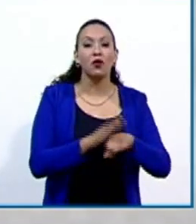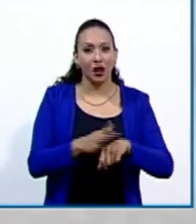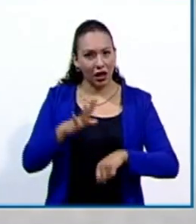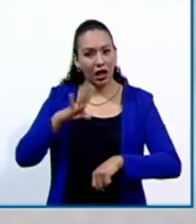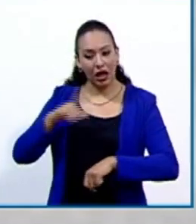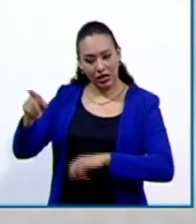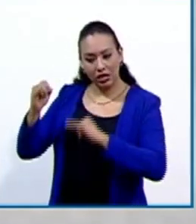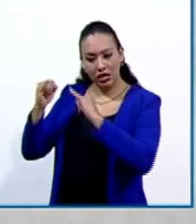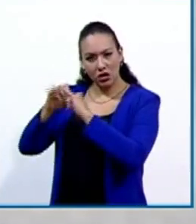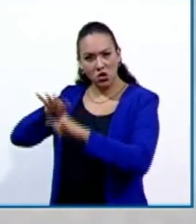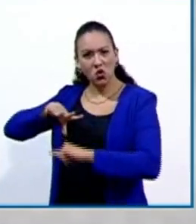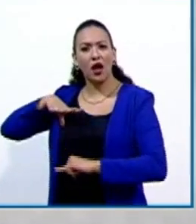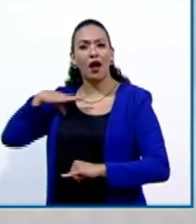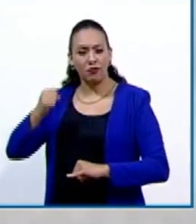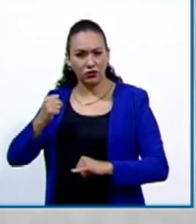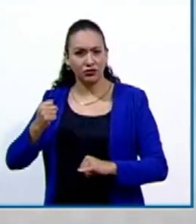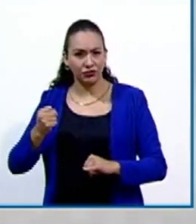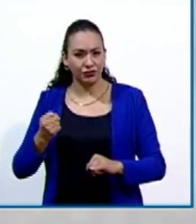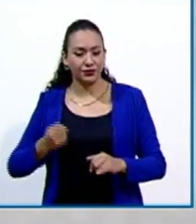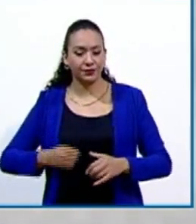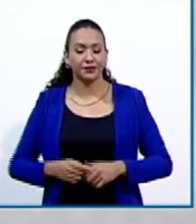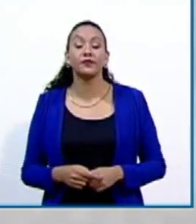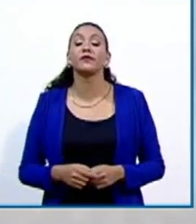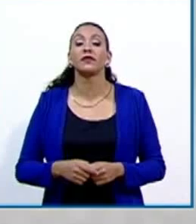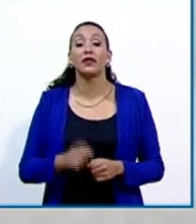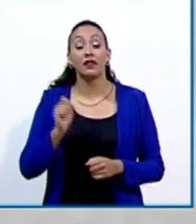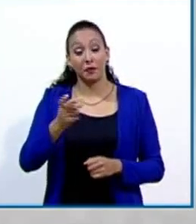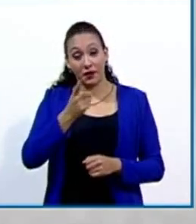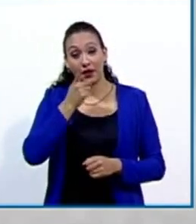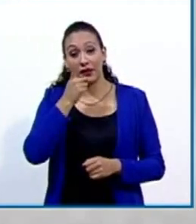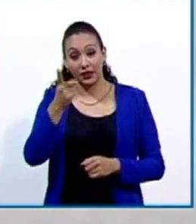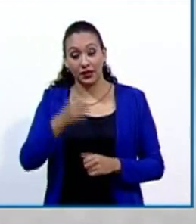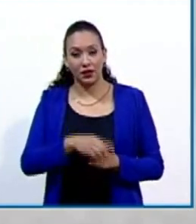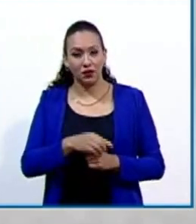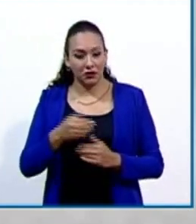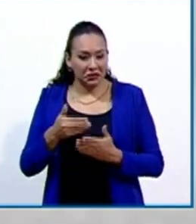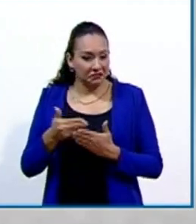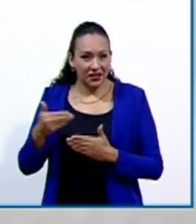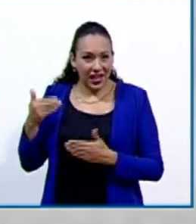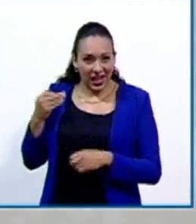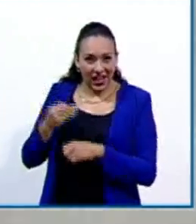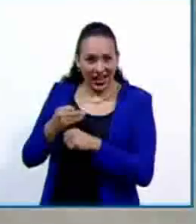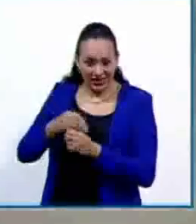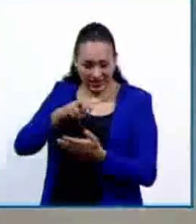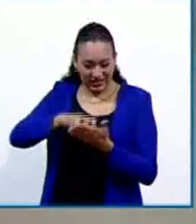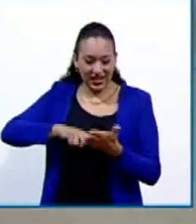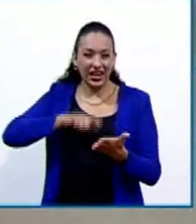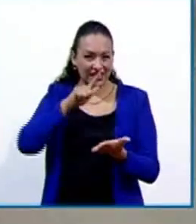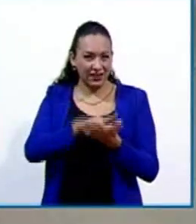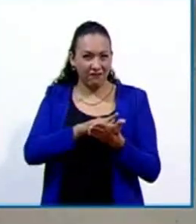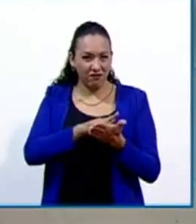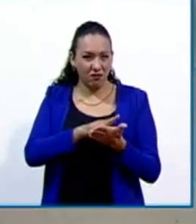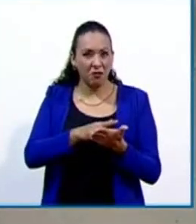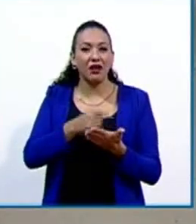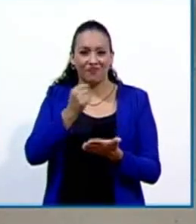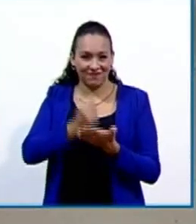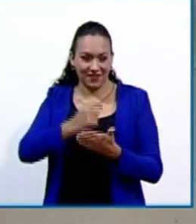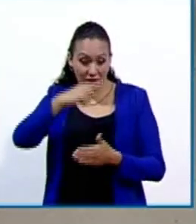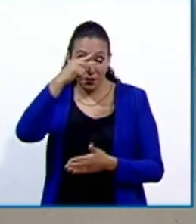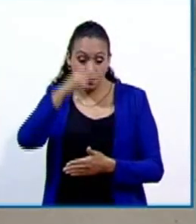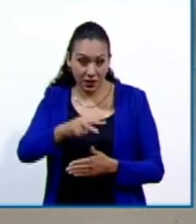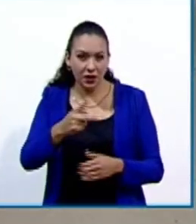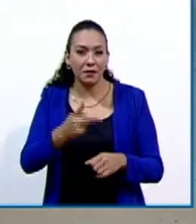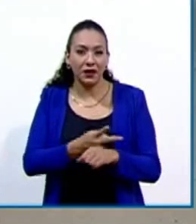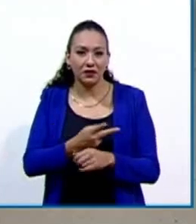demás. Sin embargo, reconoció que la reciente reforma que cambia el método de selección de las personas juzgadoras